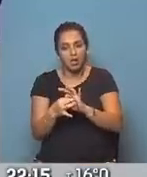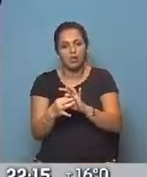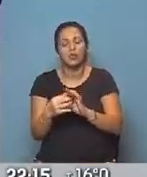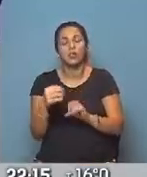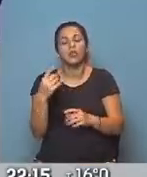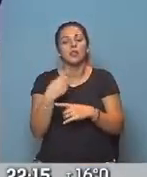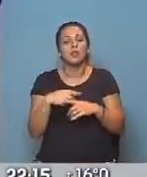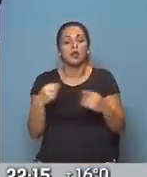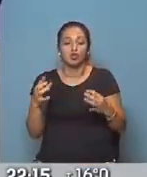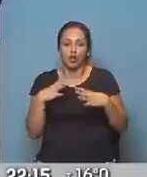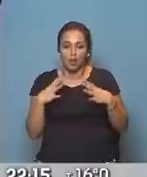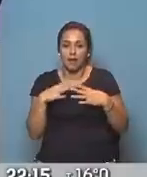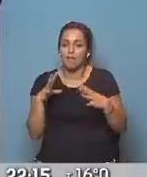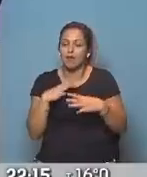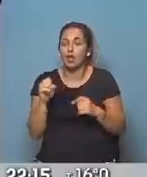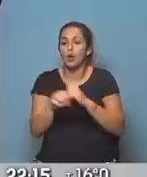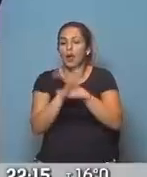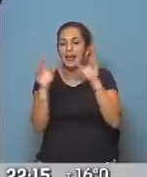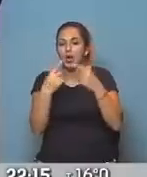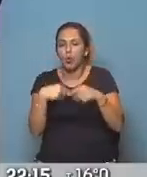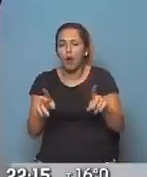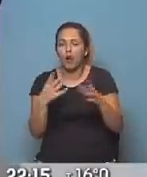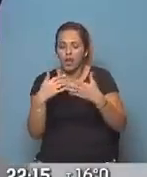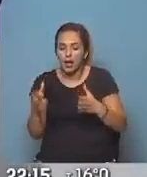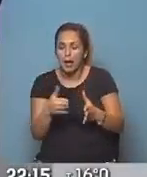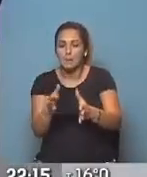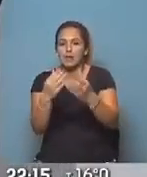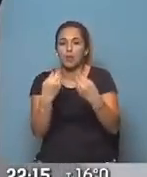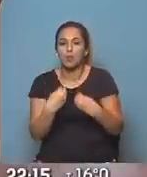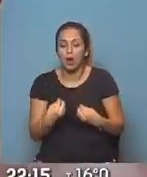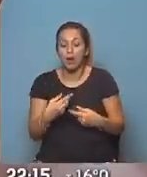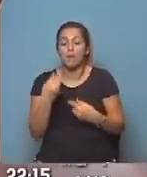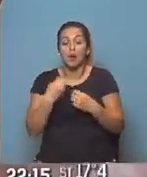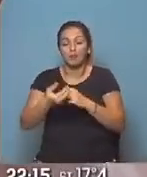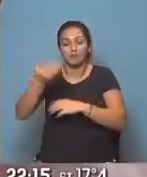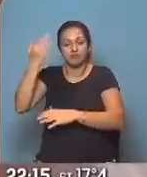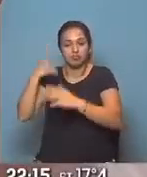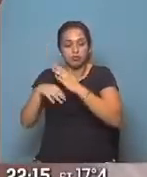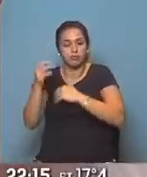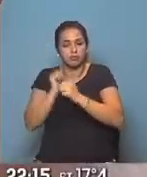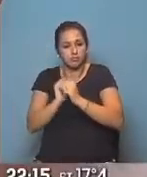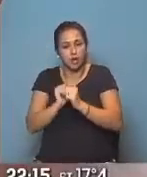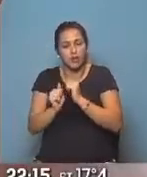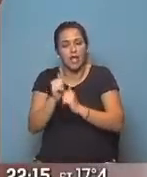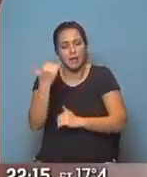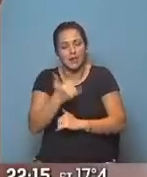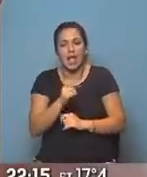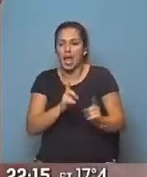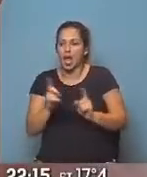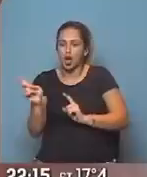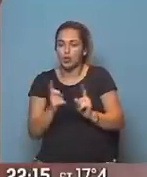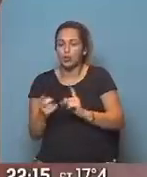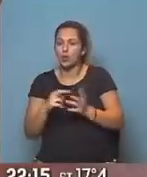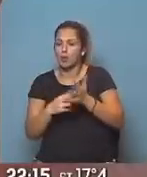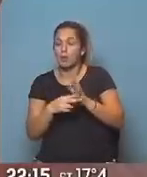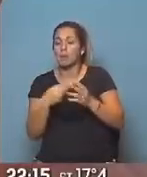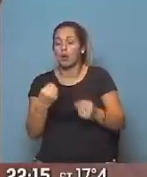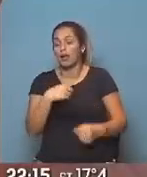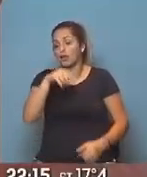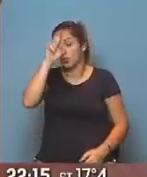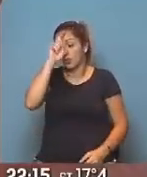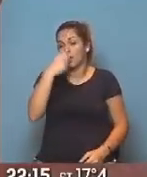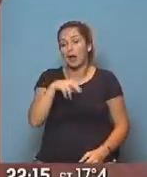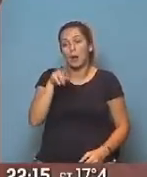vueltas, todavía no está claro hacia dónde van, porque históricamente también ha habido algunos resquemores, porque los turcos